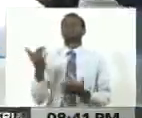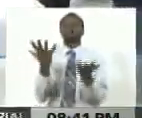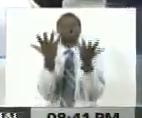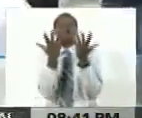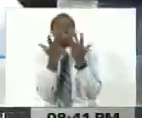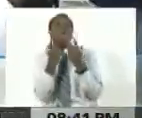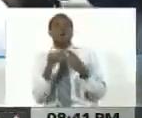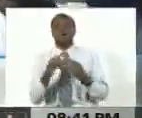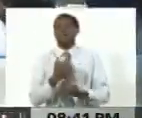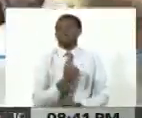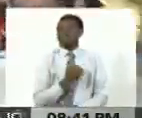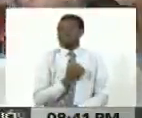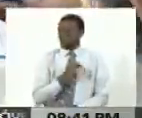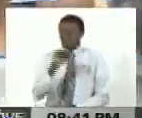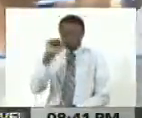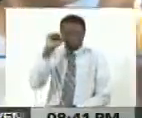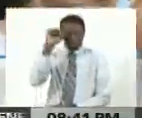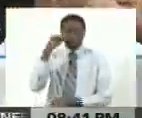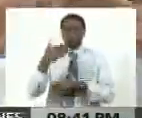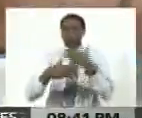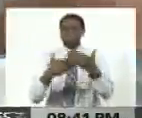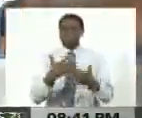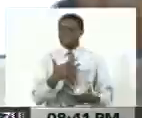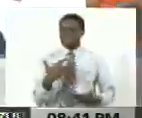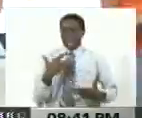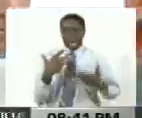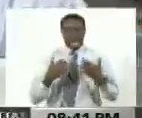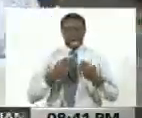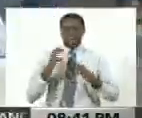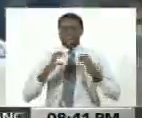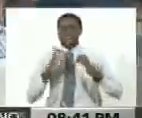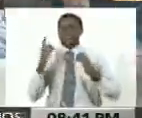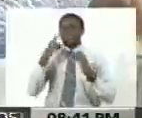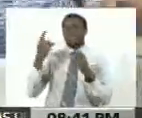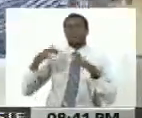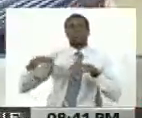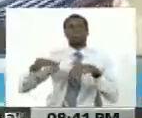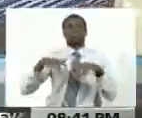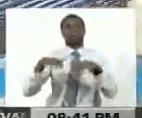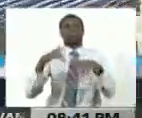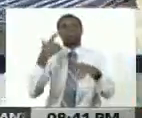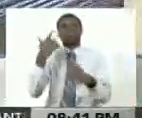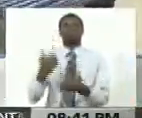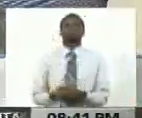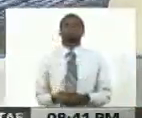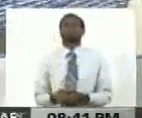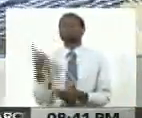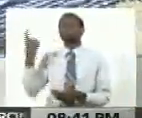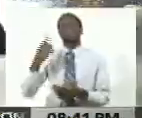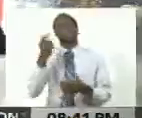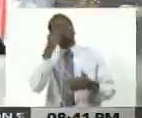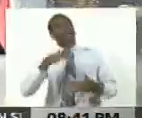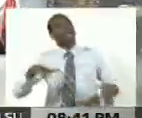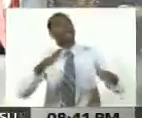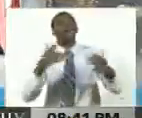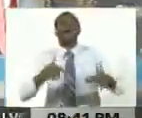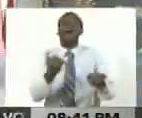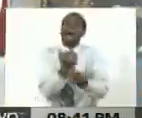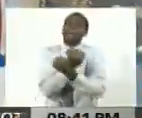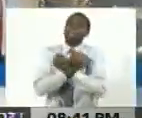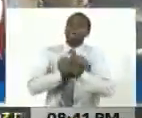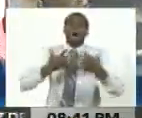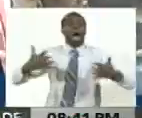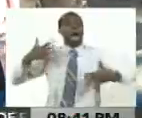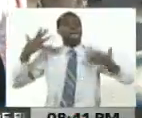fervor patrio y sentimientos resaltaron en esta movilización. Bueno, venezolanos, esto es amor, esto es alegría. Para nosotros,